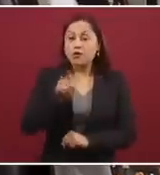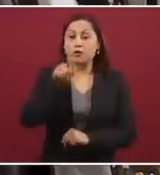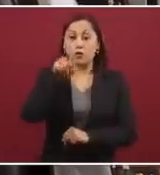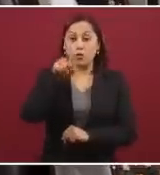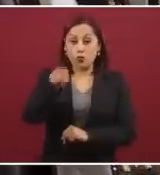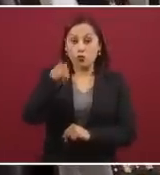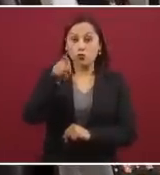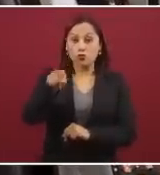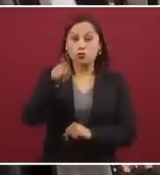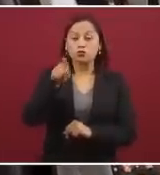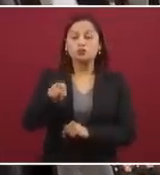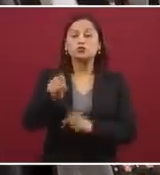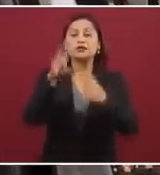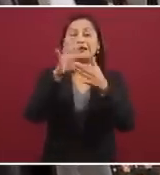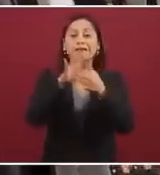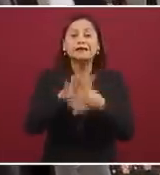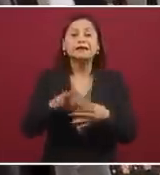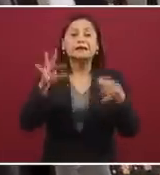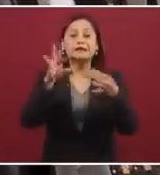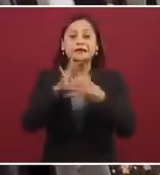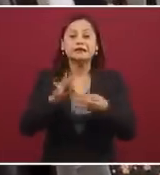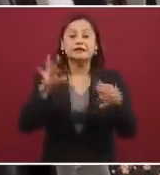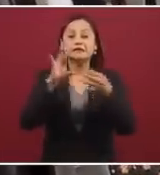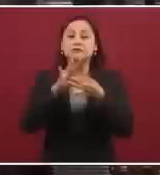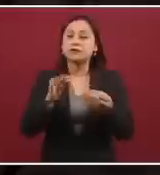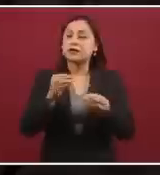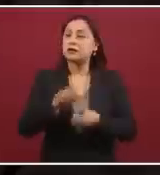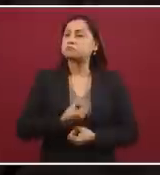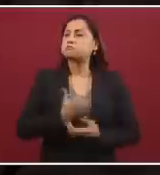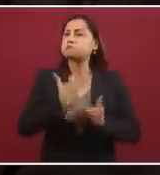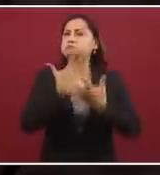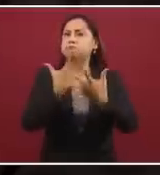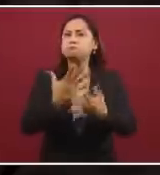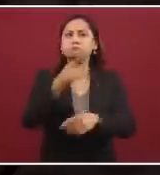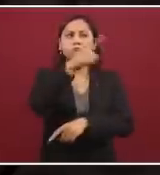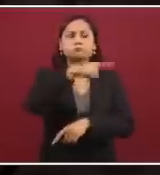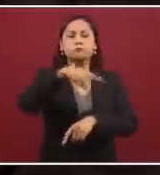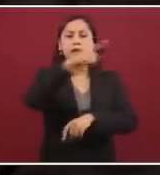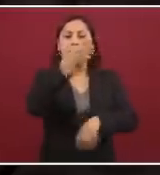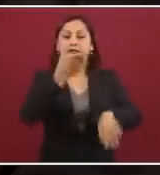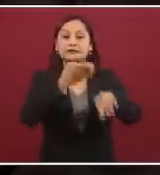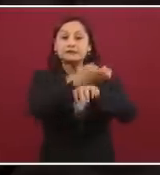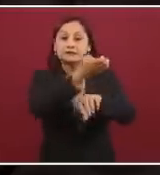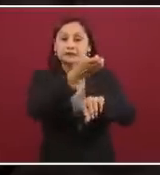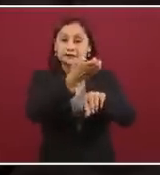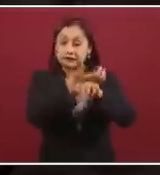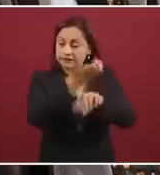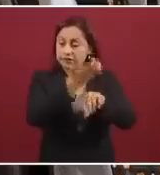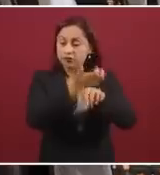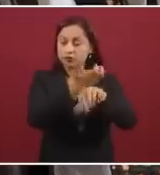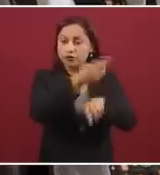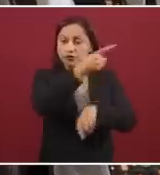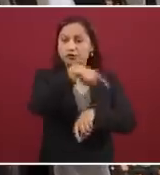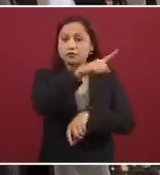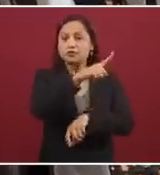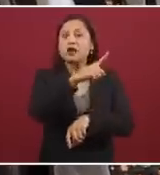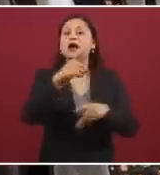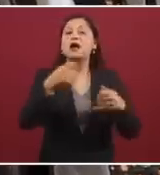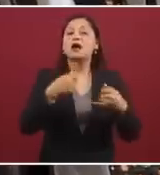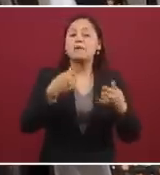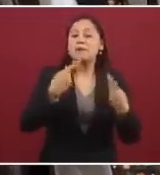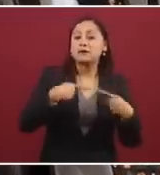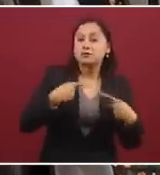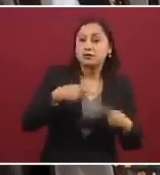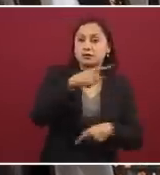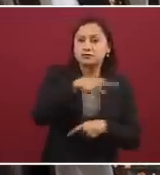de los eeuu y donald trump también le está hablando al pueblo de los eeuu cómo tomar esta nueva amenaza